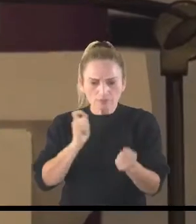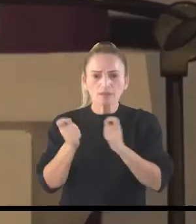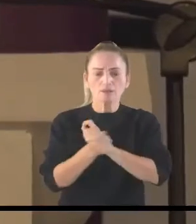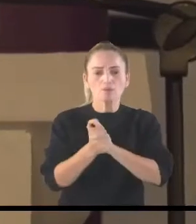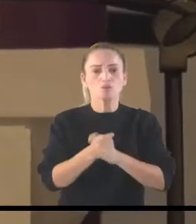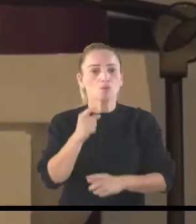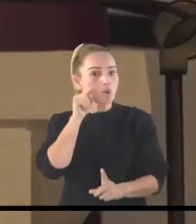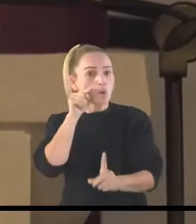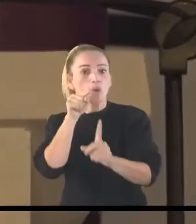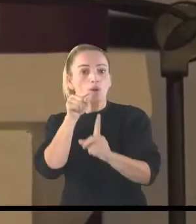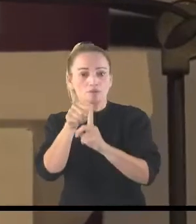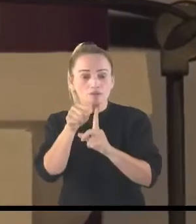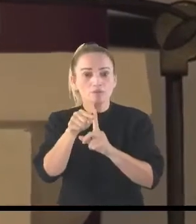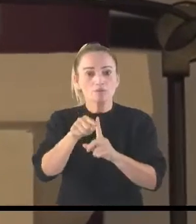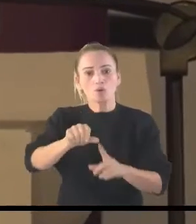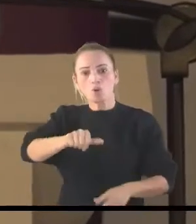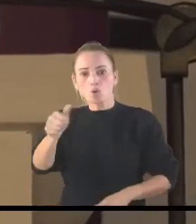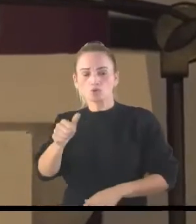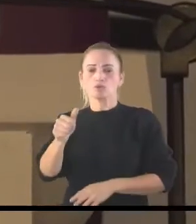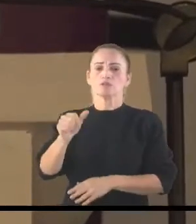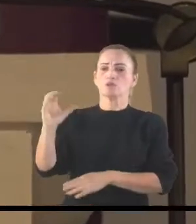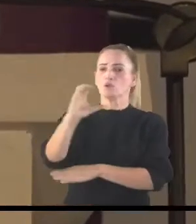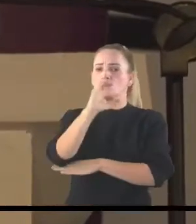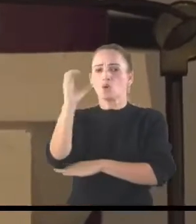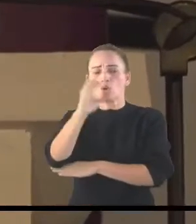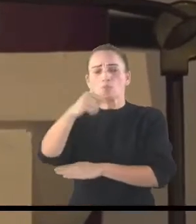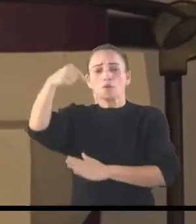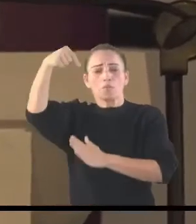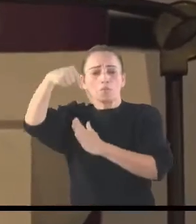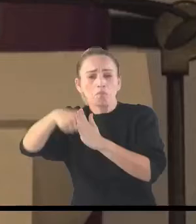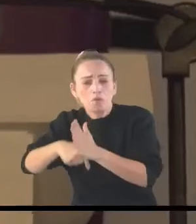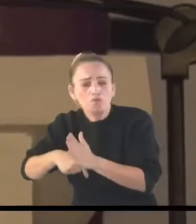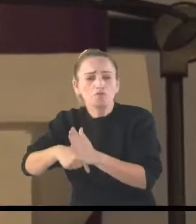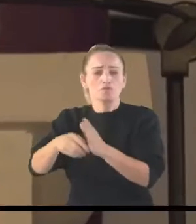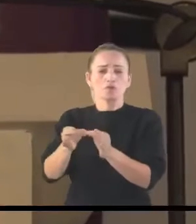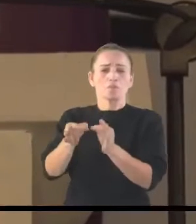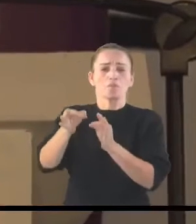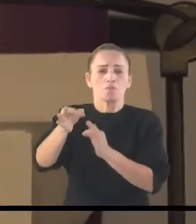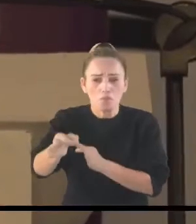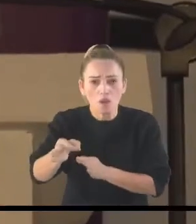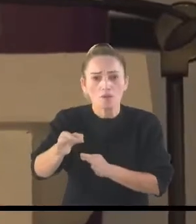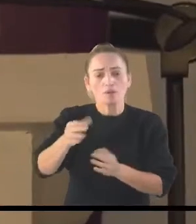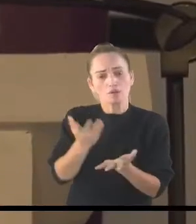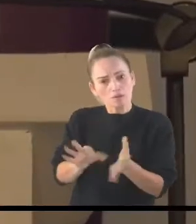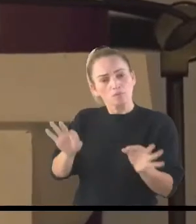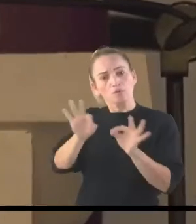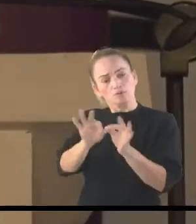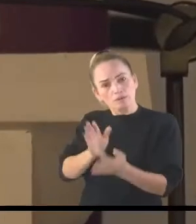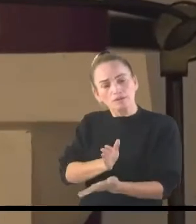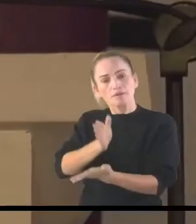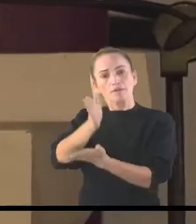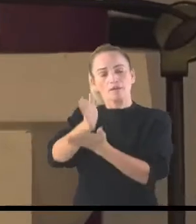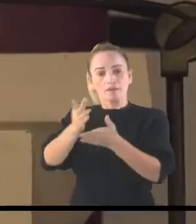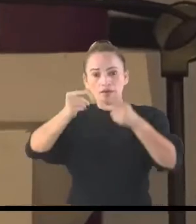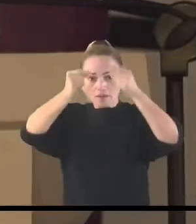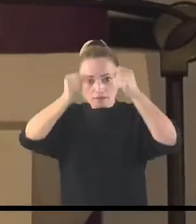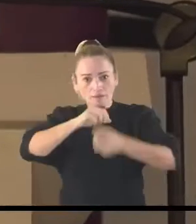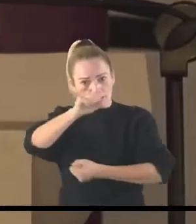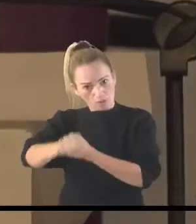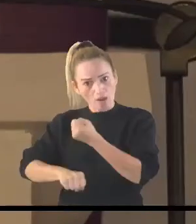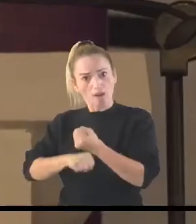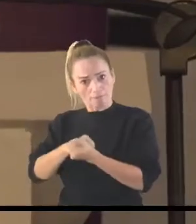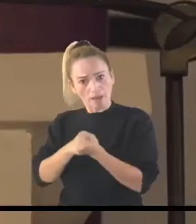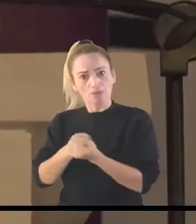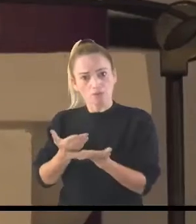que buscan que esas otras Colombias, donde hay más territorio que Estado, llegue por primera vez el Estado y